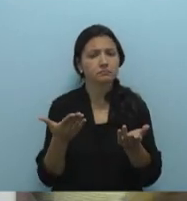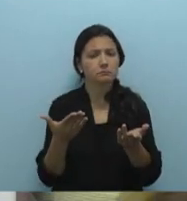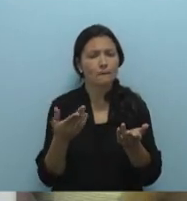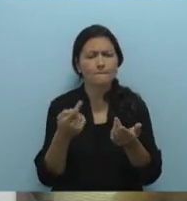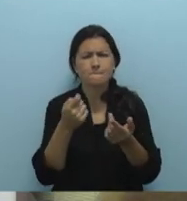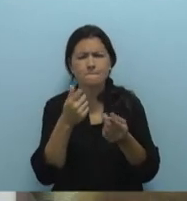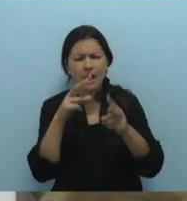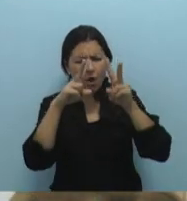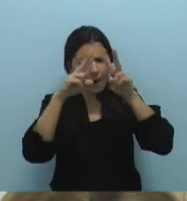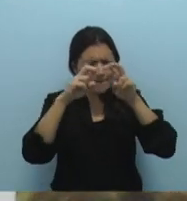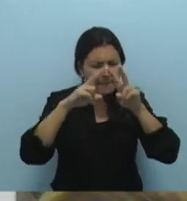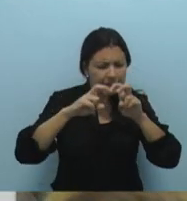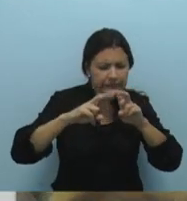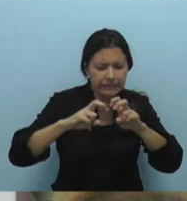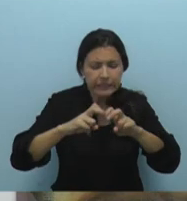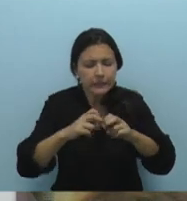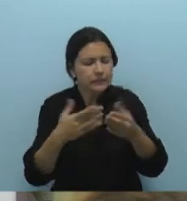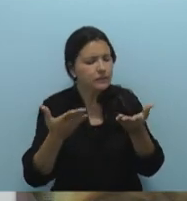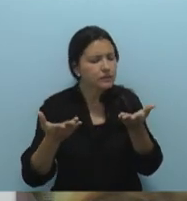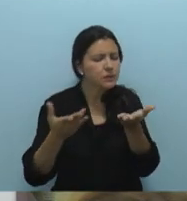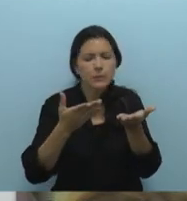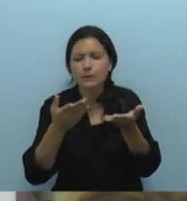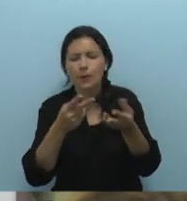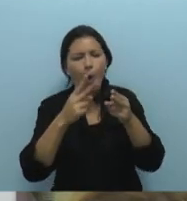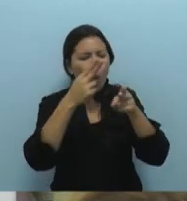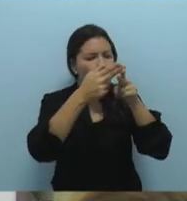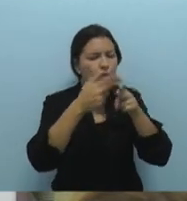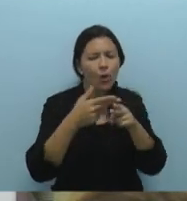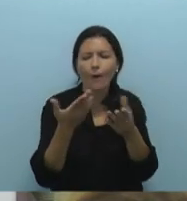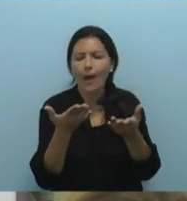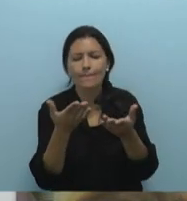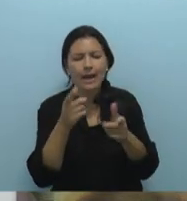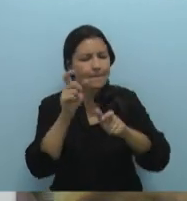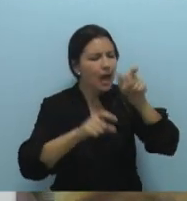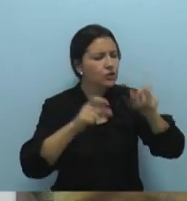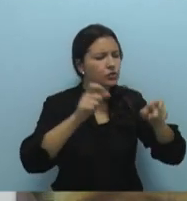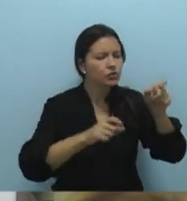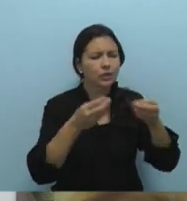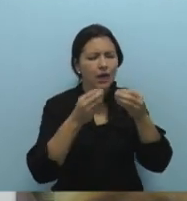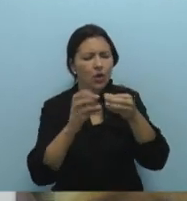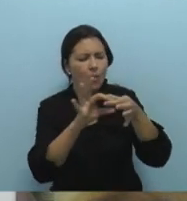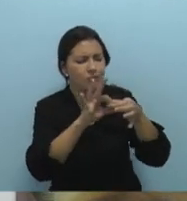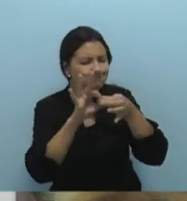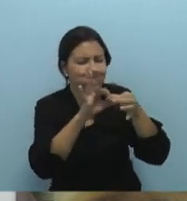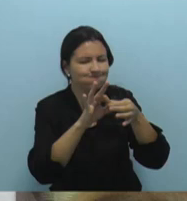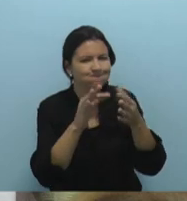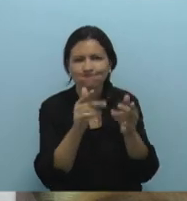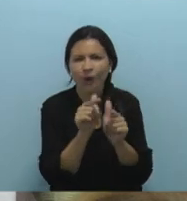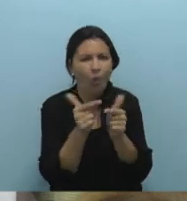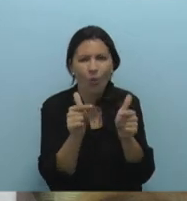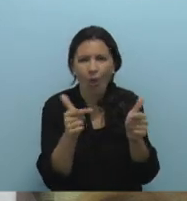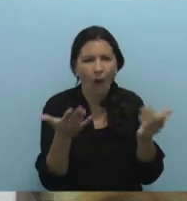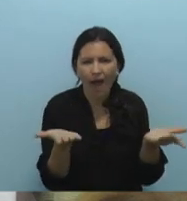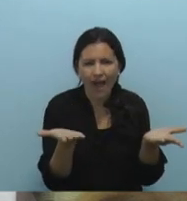ningún momento en el proceso que se investigó hay indicios mínimos para poder llegar a